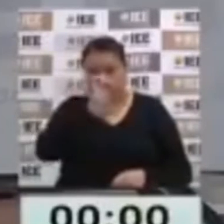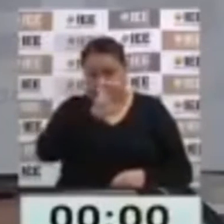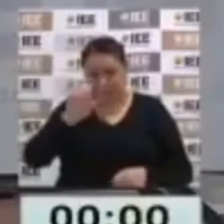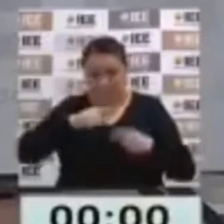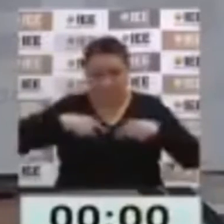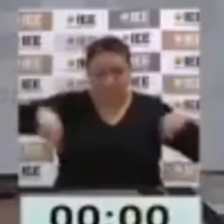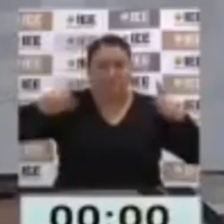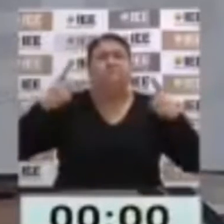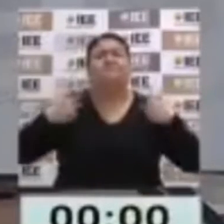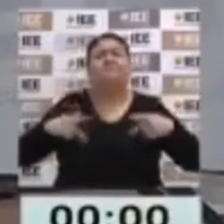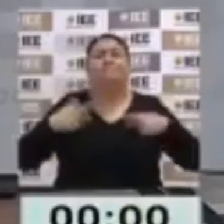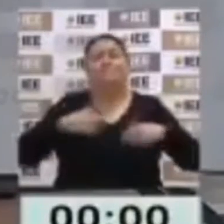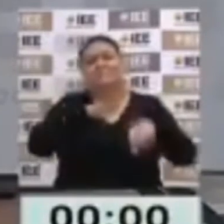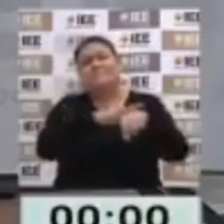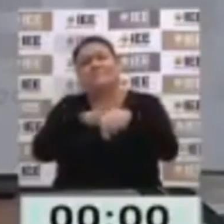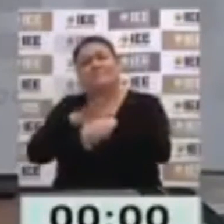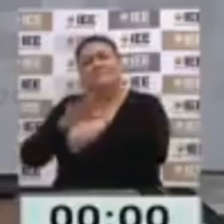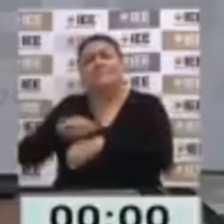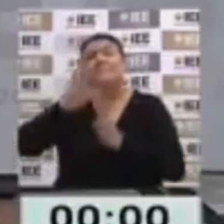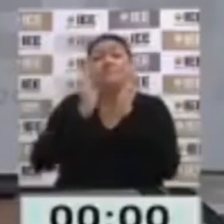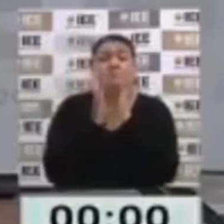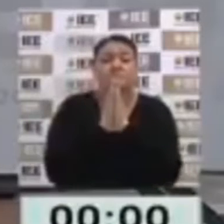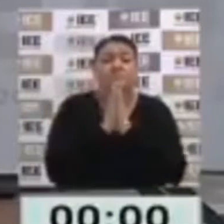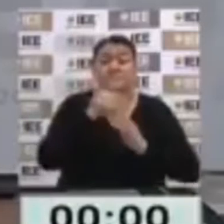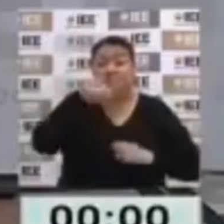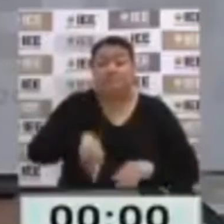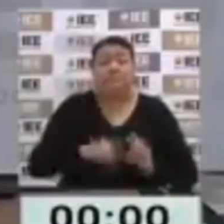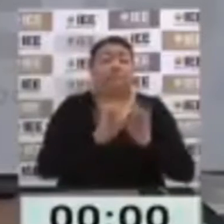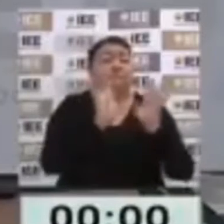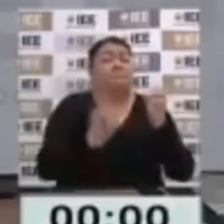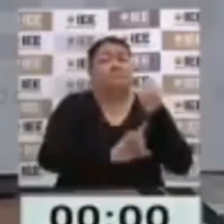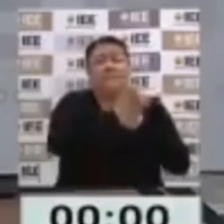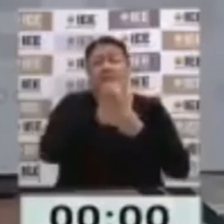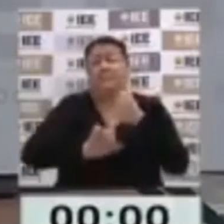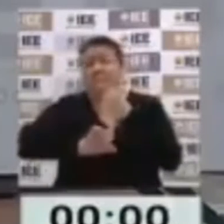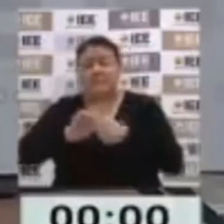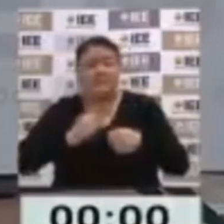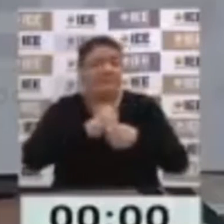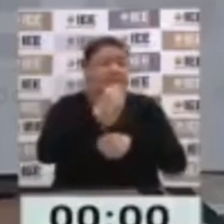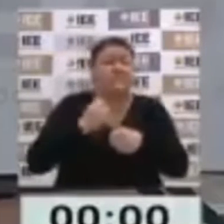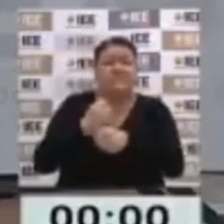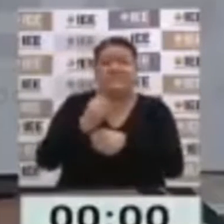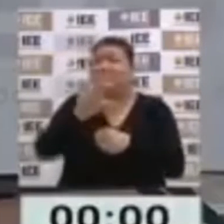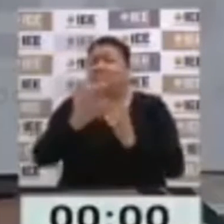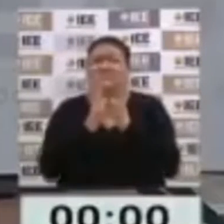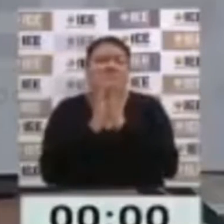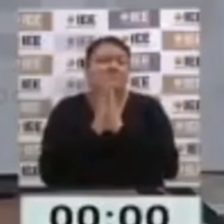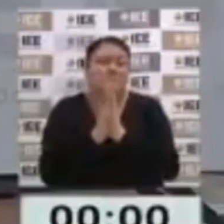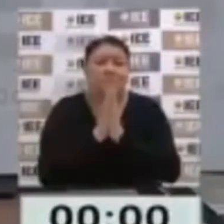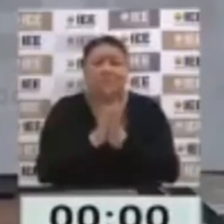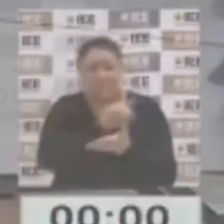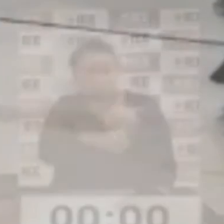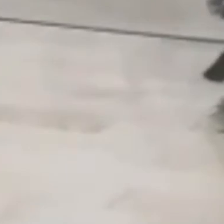sin antes lanzar la amenaza de que Acción Nacional pediría que el proceso electoral de 2024 sea organizado por el Instituto